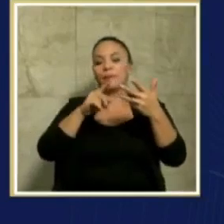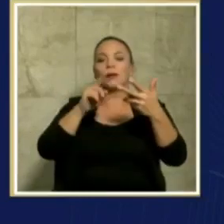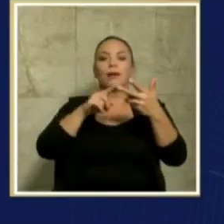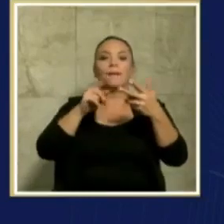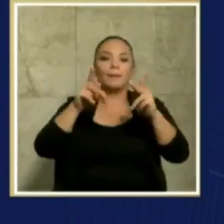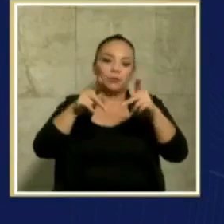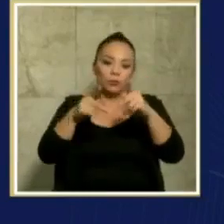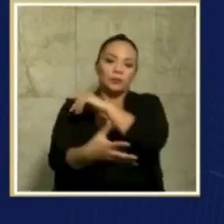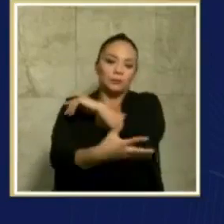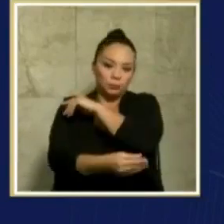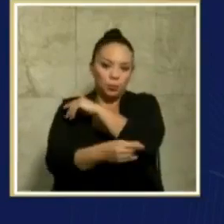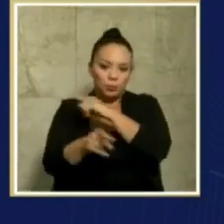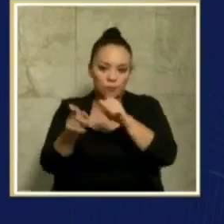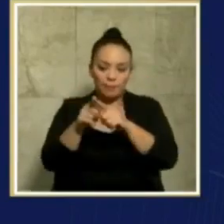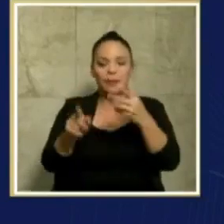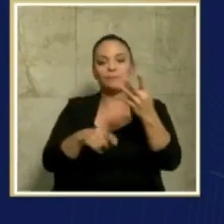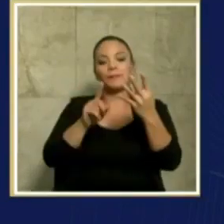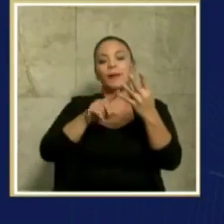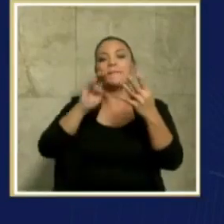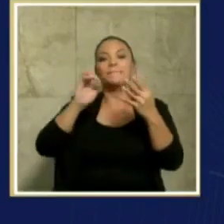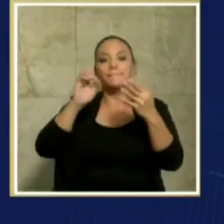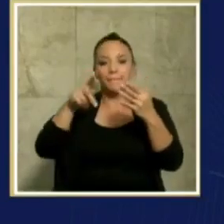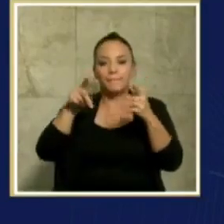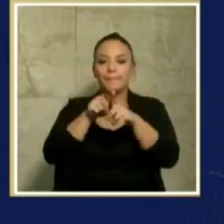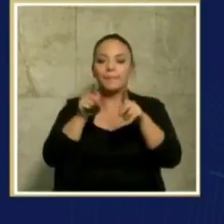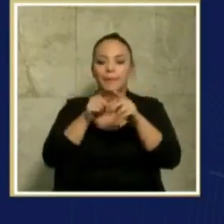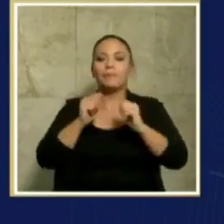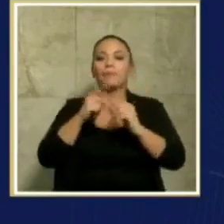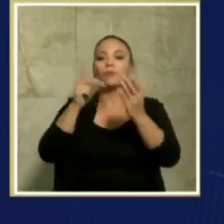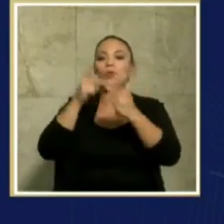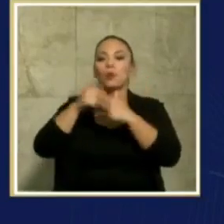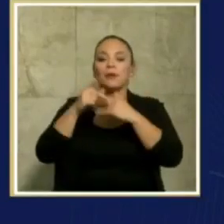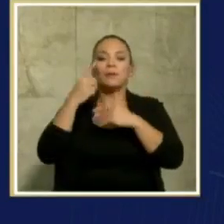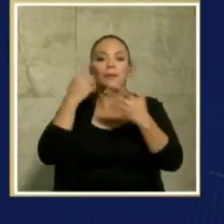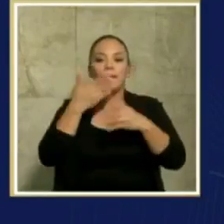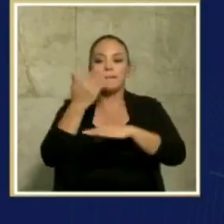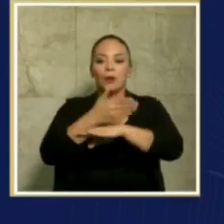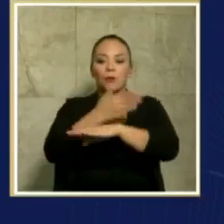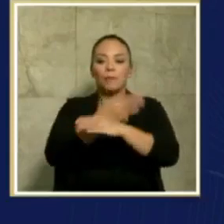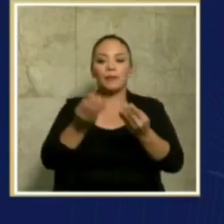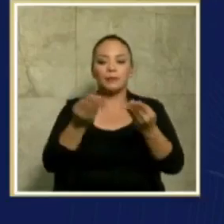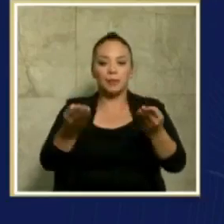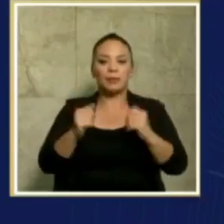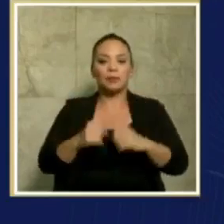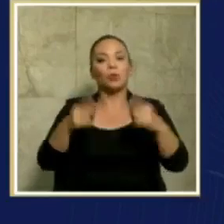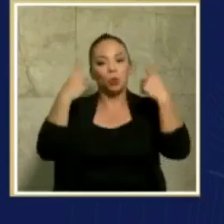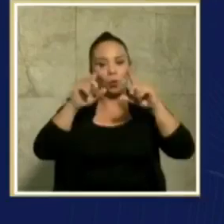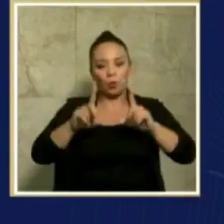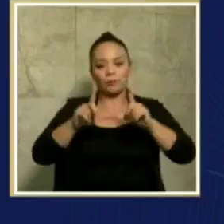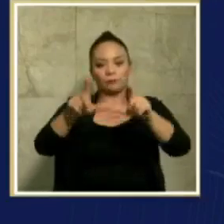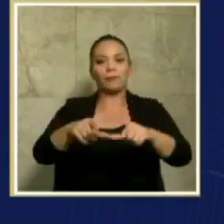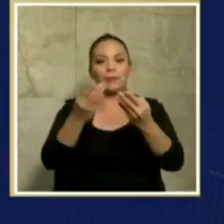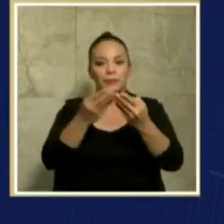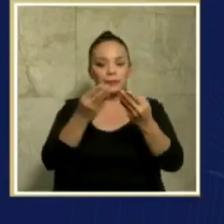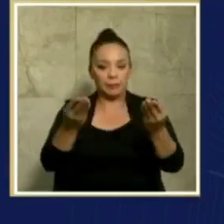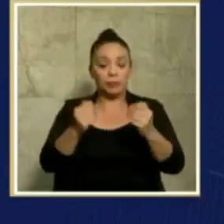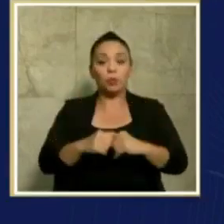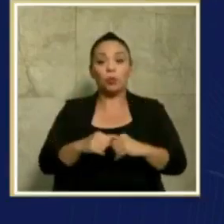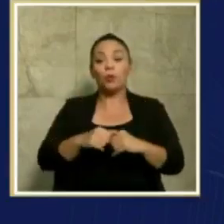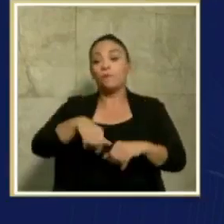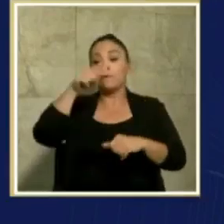línea de pobreza. El MEP ha puesto a disposición programas para mejorar el bachillerato, obtener el bachillerato. Recordábamos que